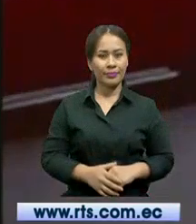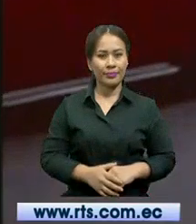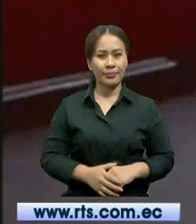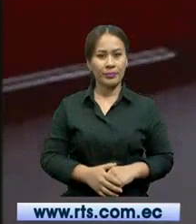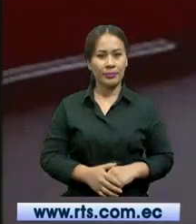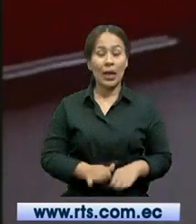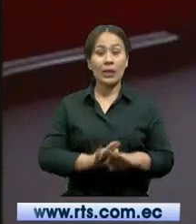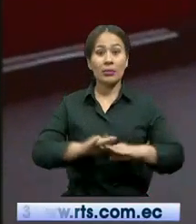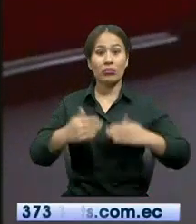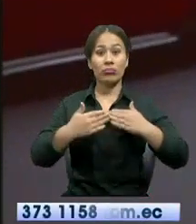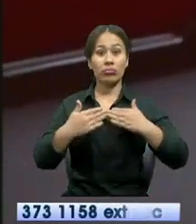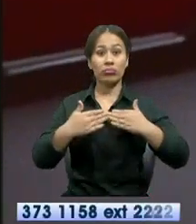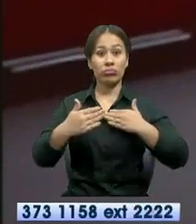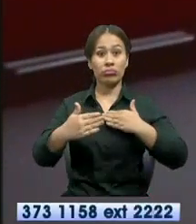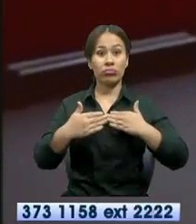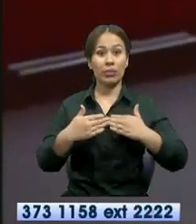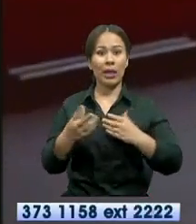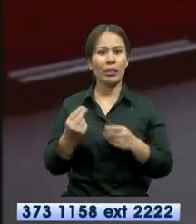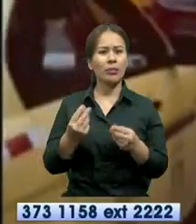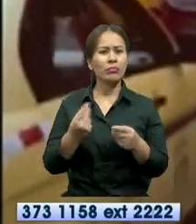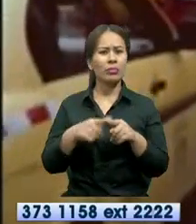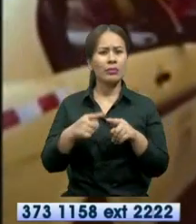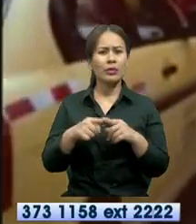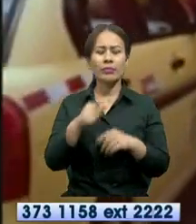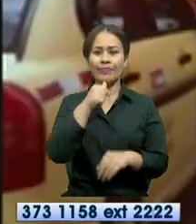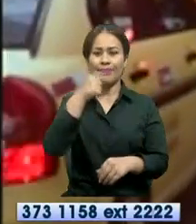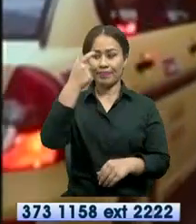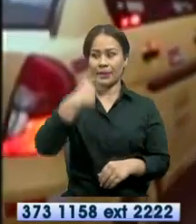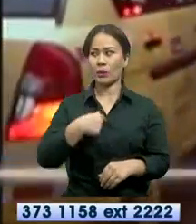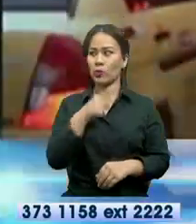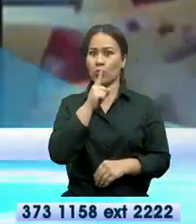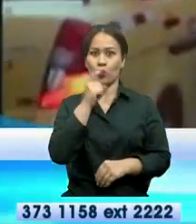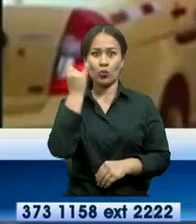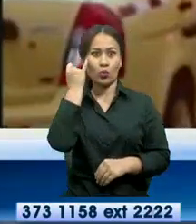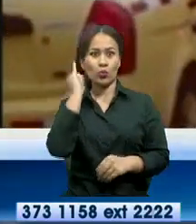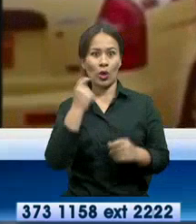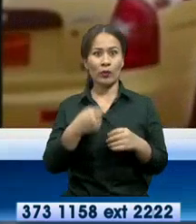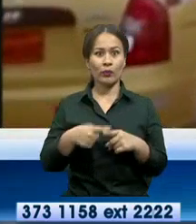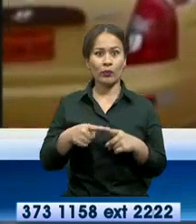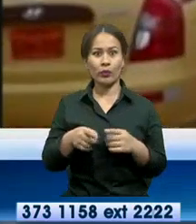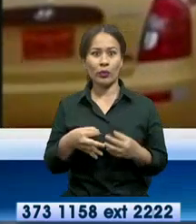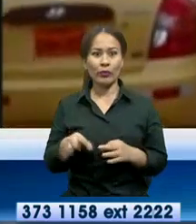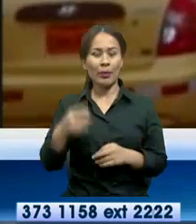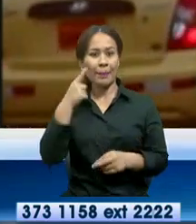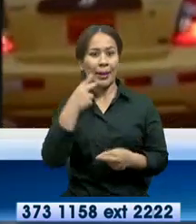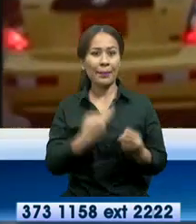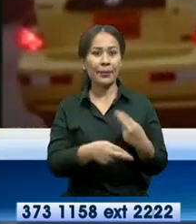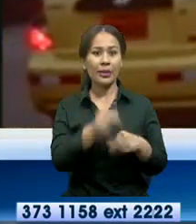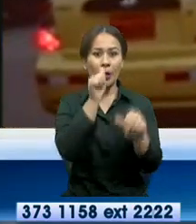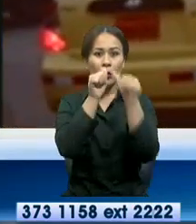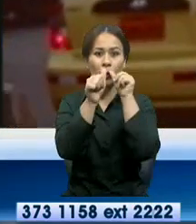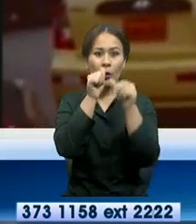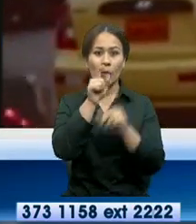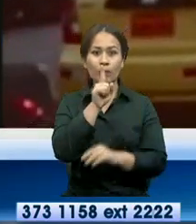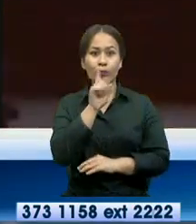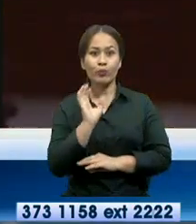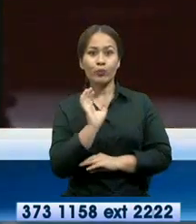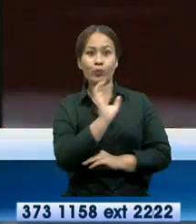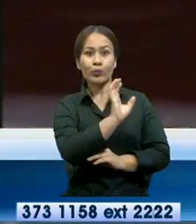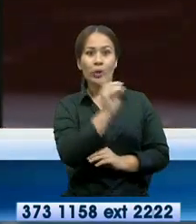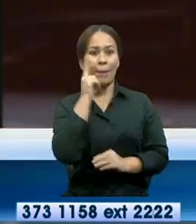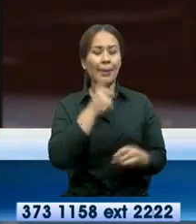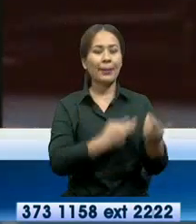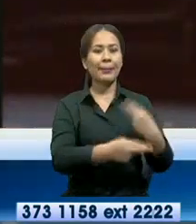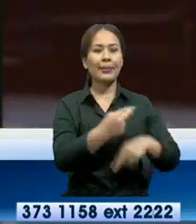Por la frontera norte, las rutas son diferentes. Los correos humanos utilizan diversas formas para poder pasar la droga especialmente destinada para consumo